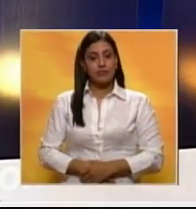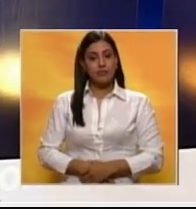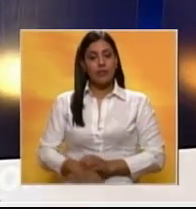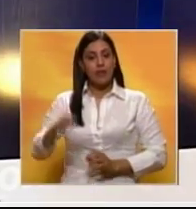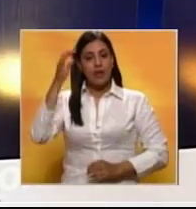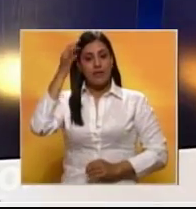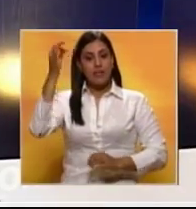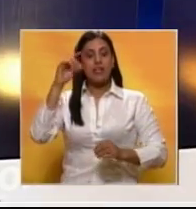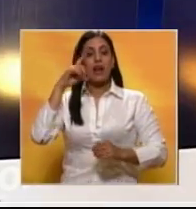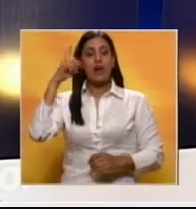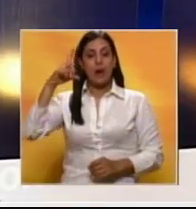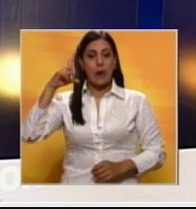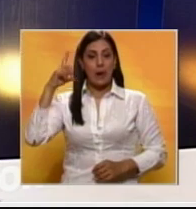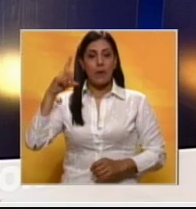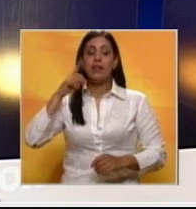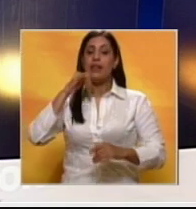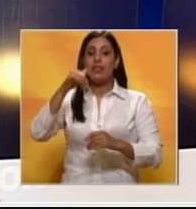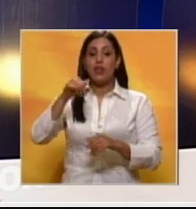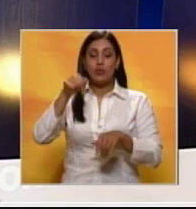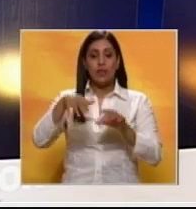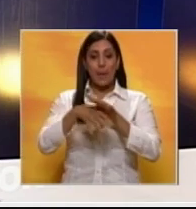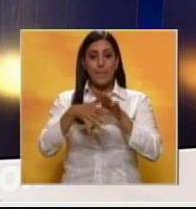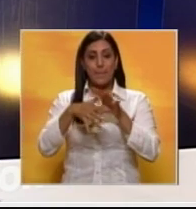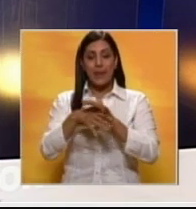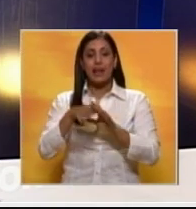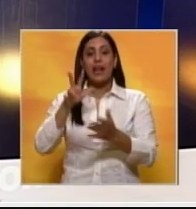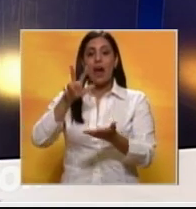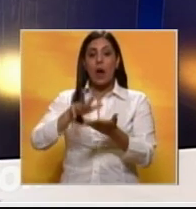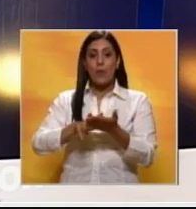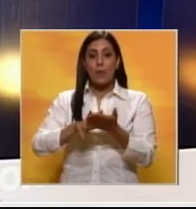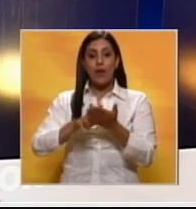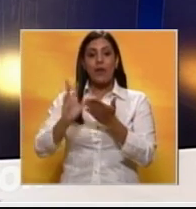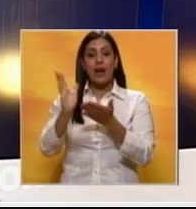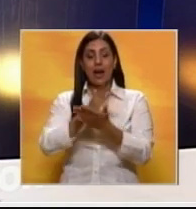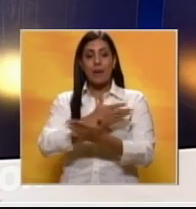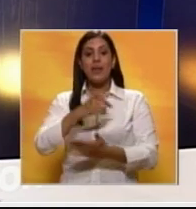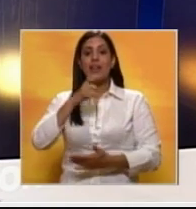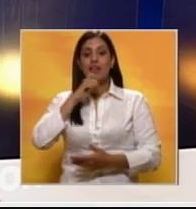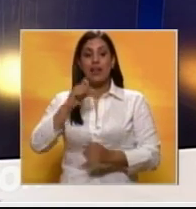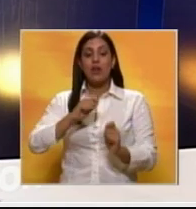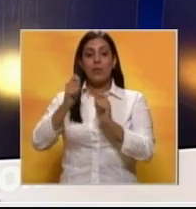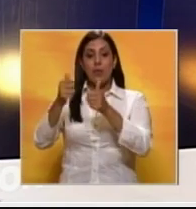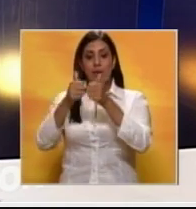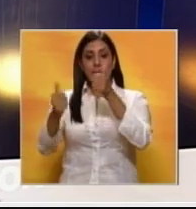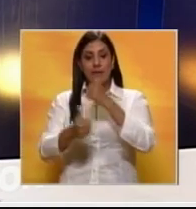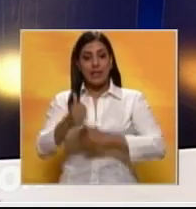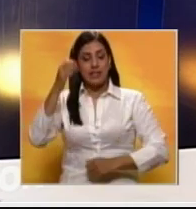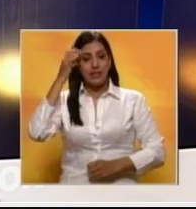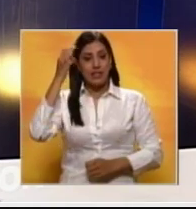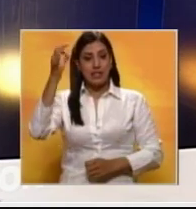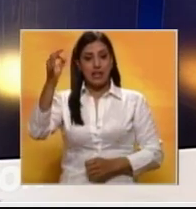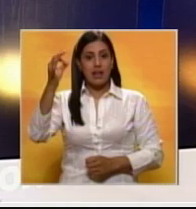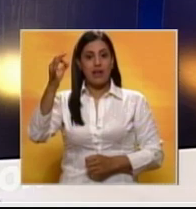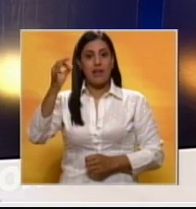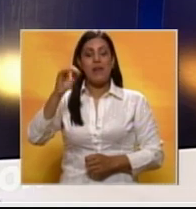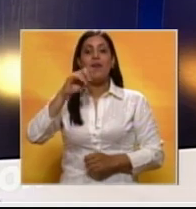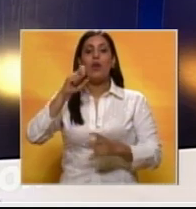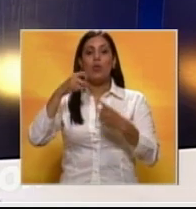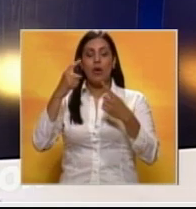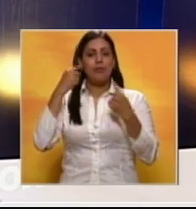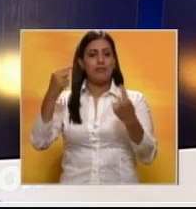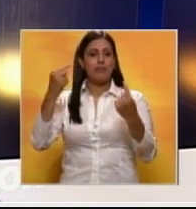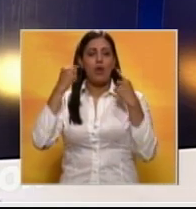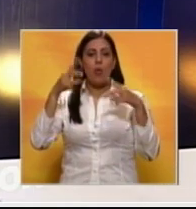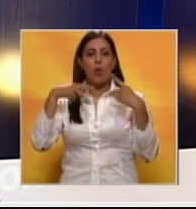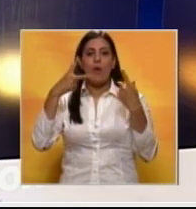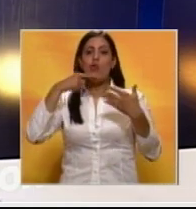La fiscal general Luisa Ortega Díaz denunció este martes que se aprobará su remoción del cargo y la de la vicefiscal Rafael González Arias y